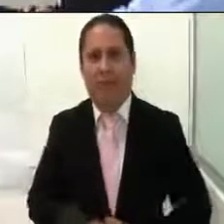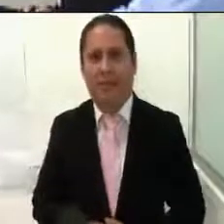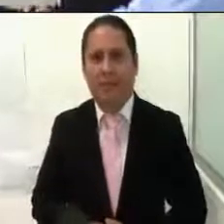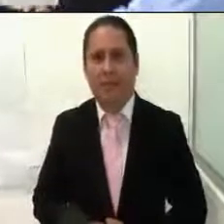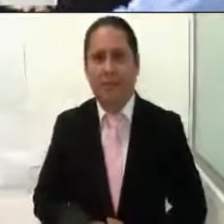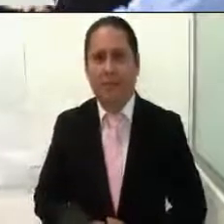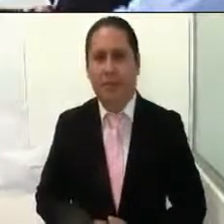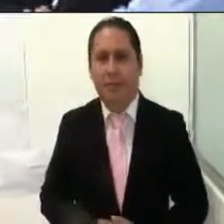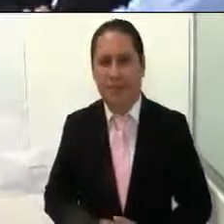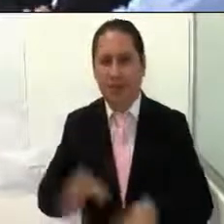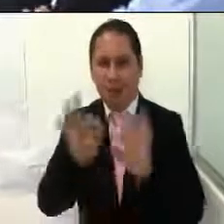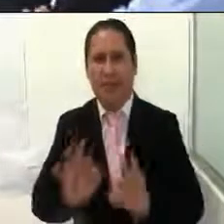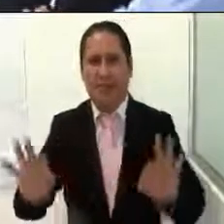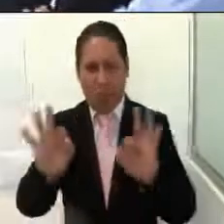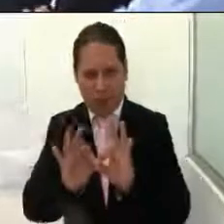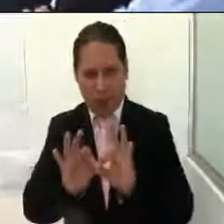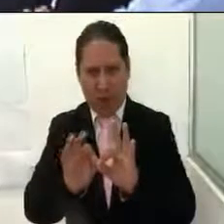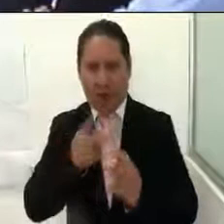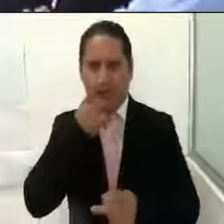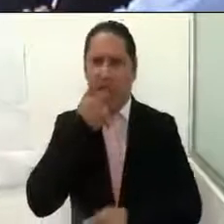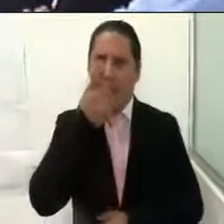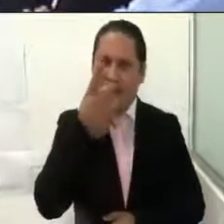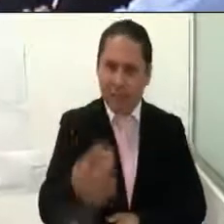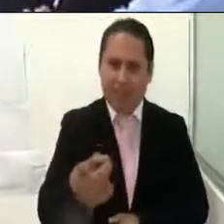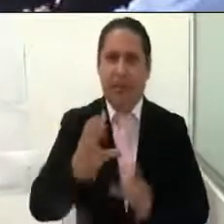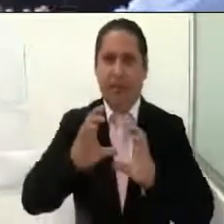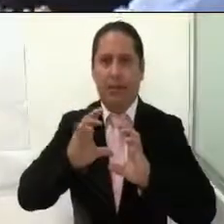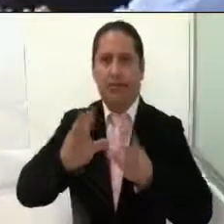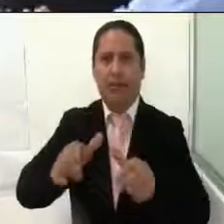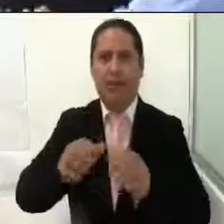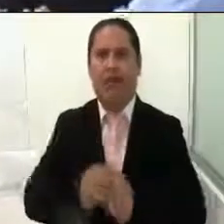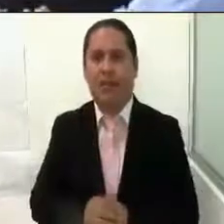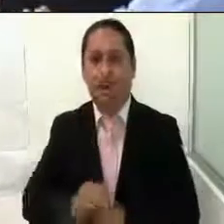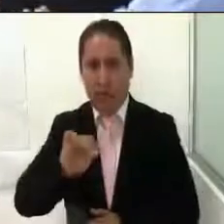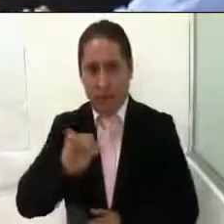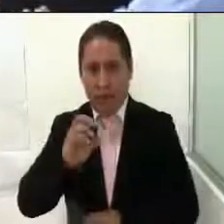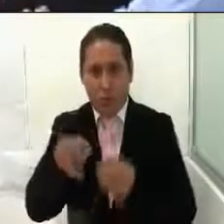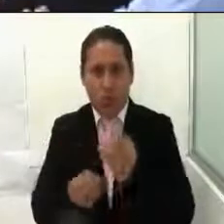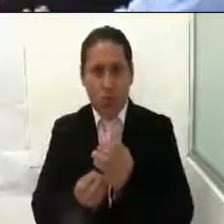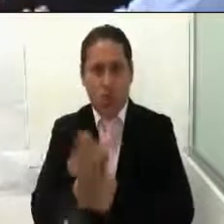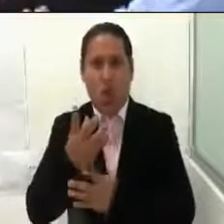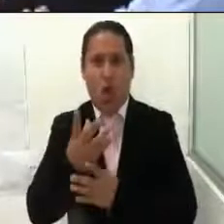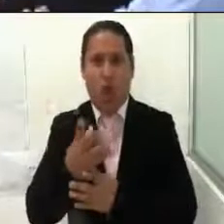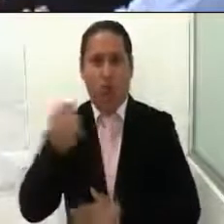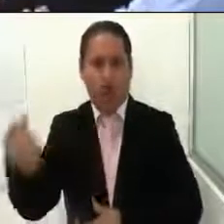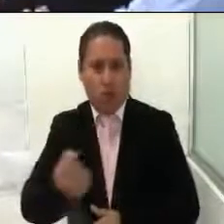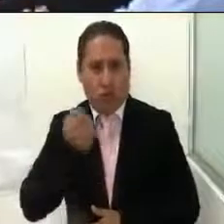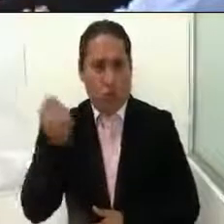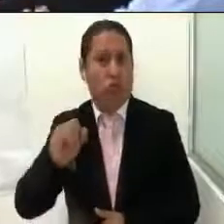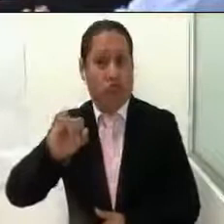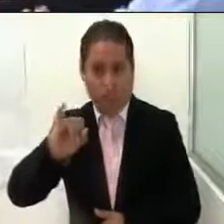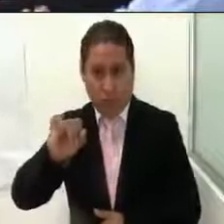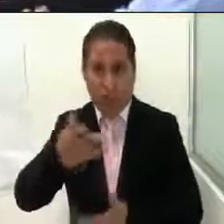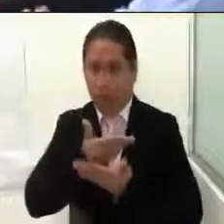es importante hacer mención que chiapas es pionero de la gestión del beneficio gratuito a la ciudadanía